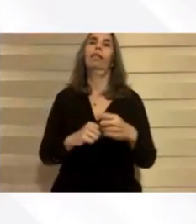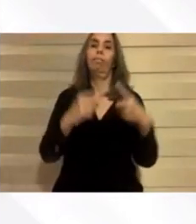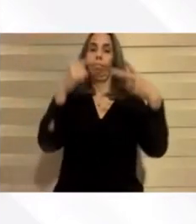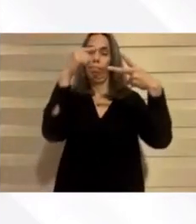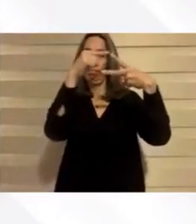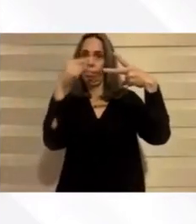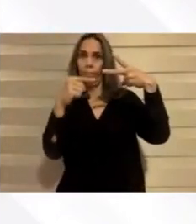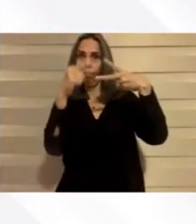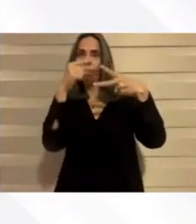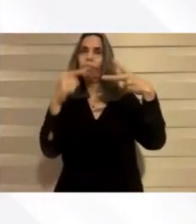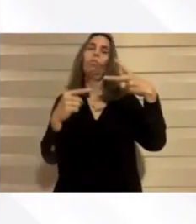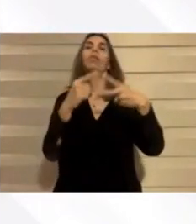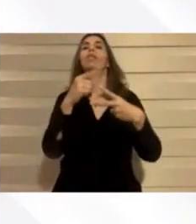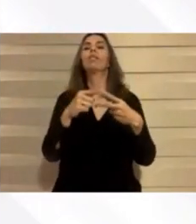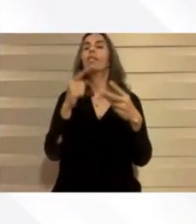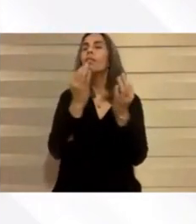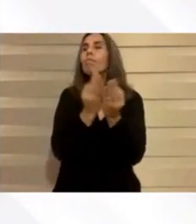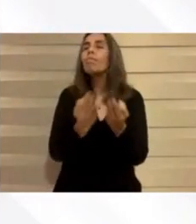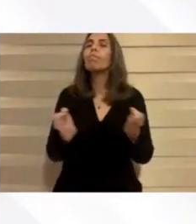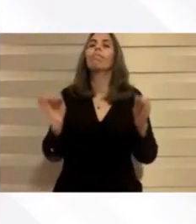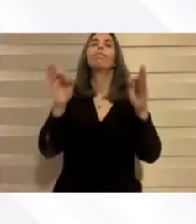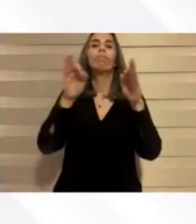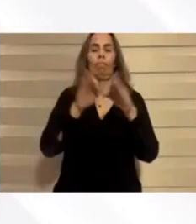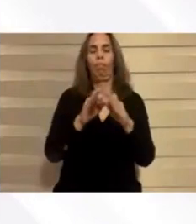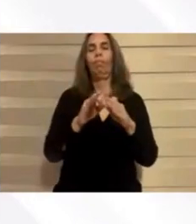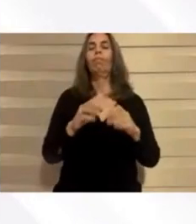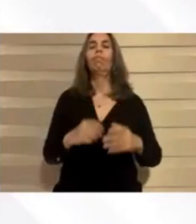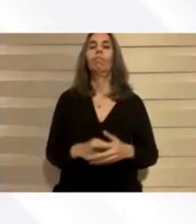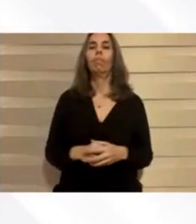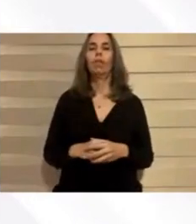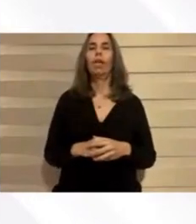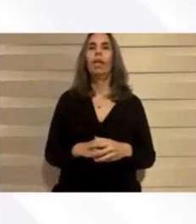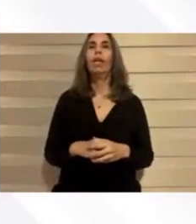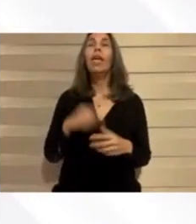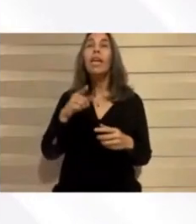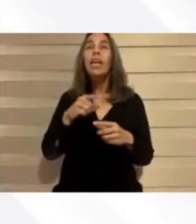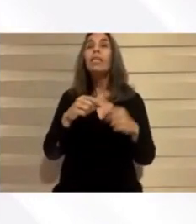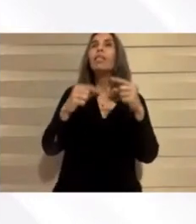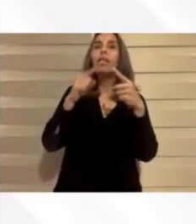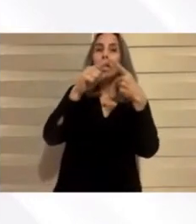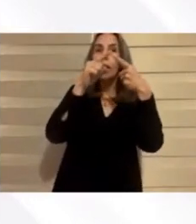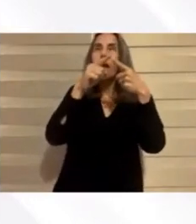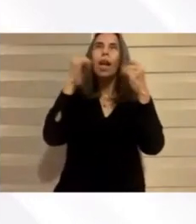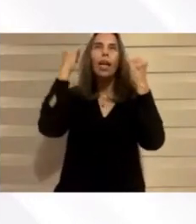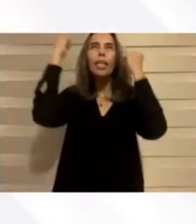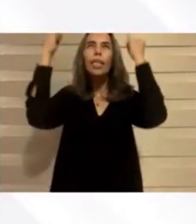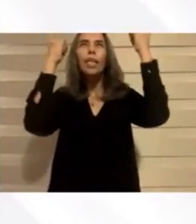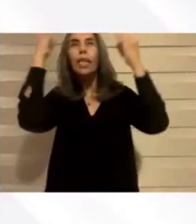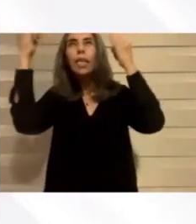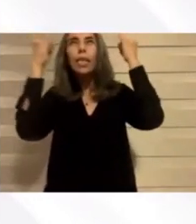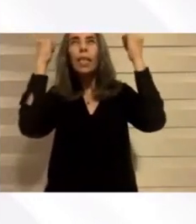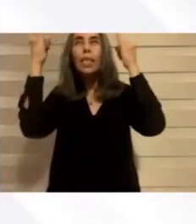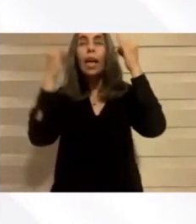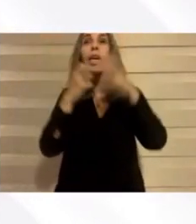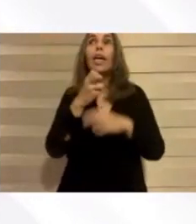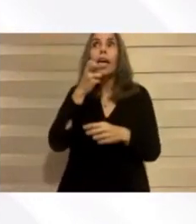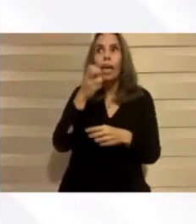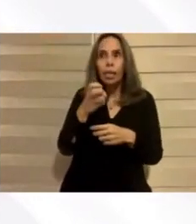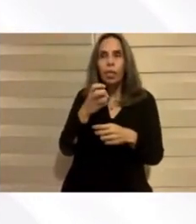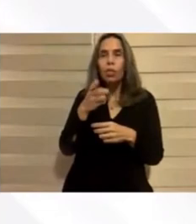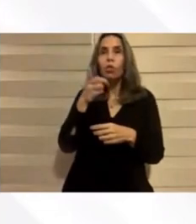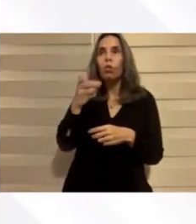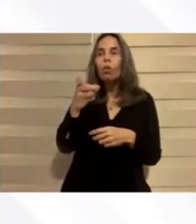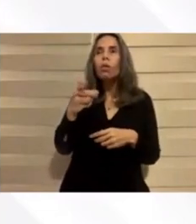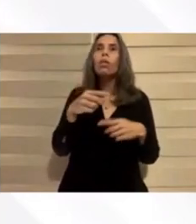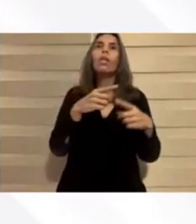nuestra fórmula. Y, por supuesto, esta creatividad tiene que ser parte de lo que inspire